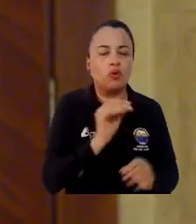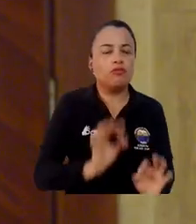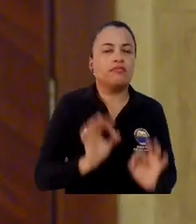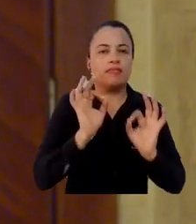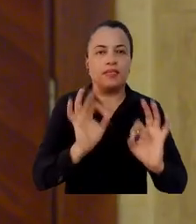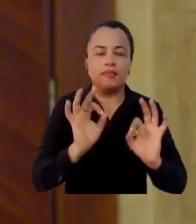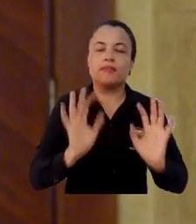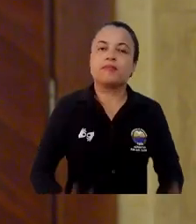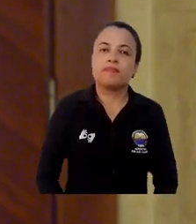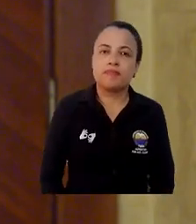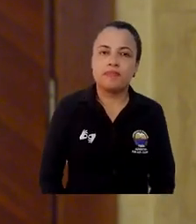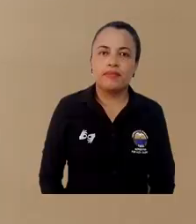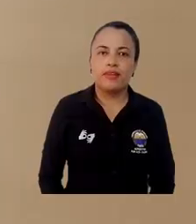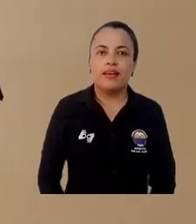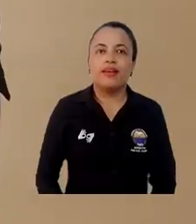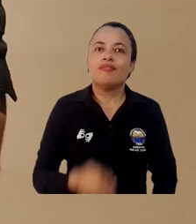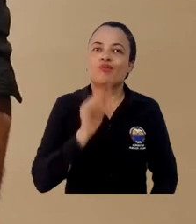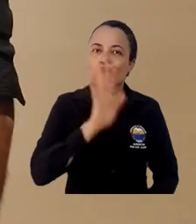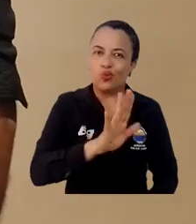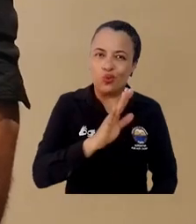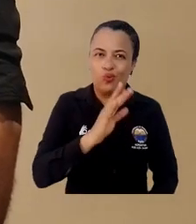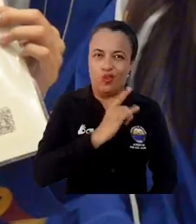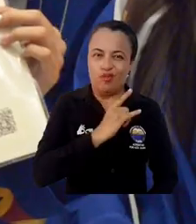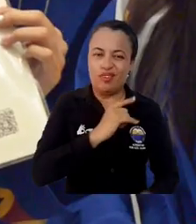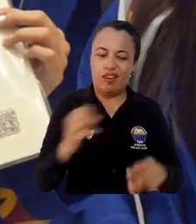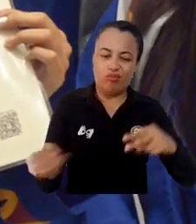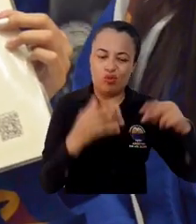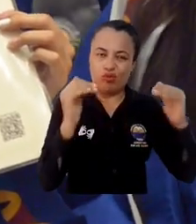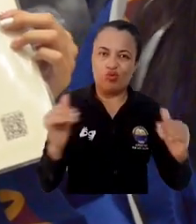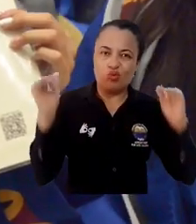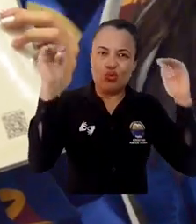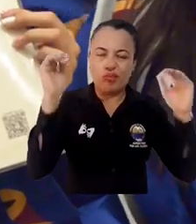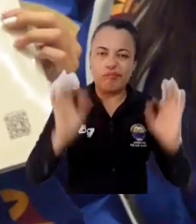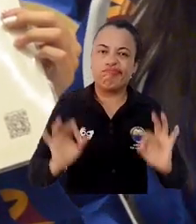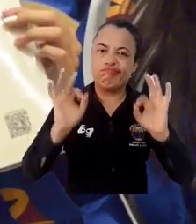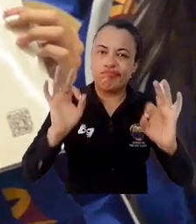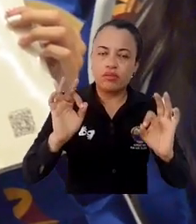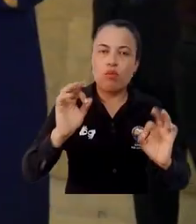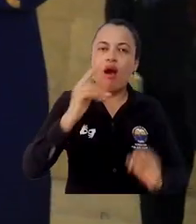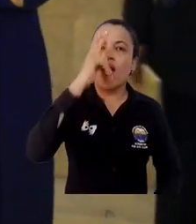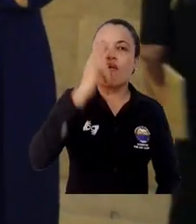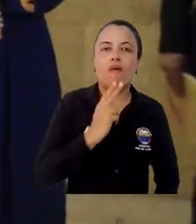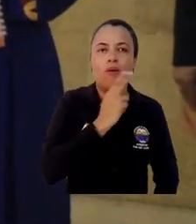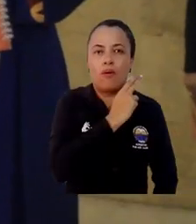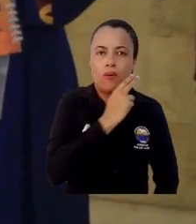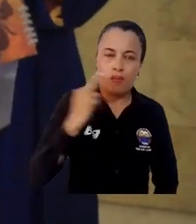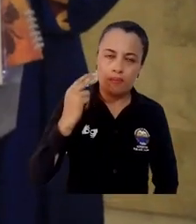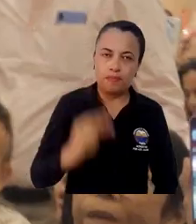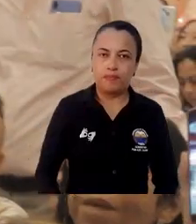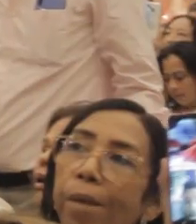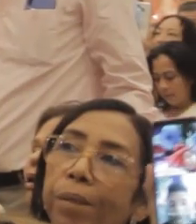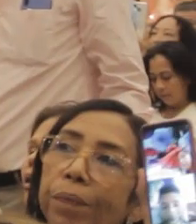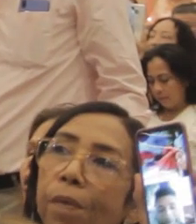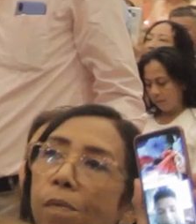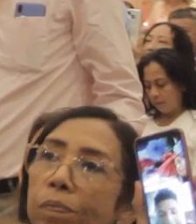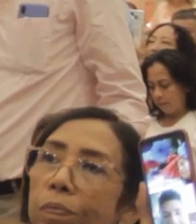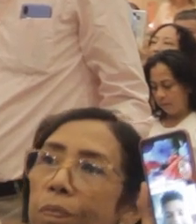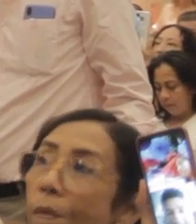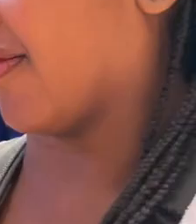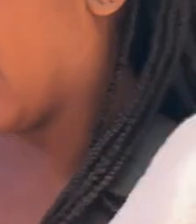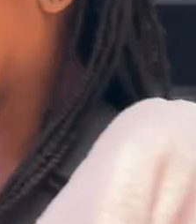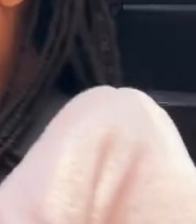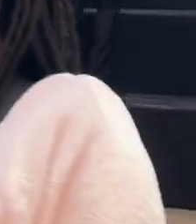que lo hicieron bien. La alta calidad de la educación superior es nuestro compromiso.